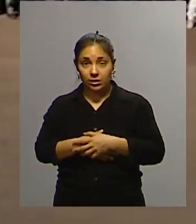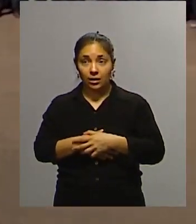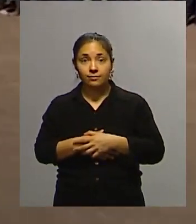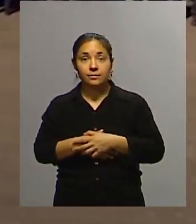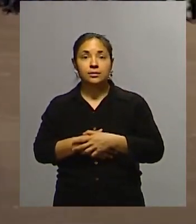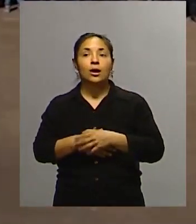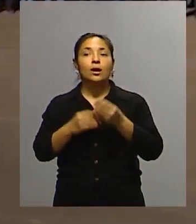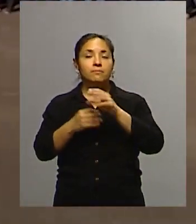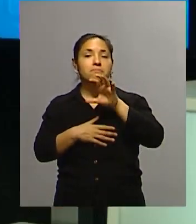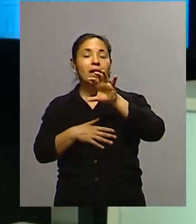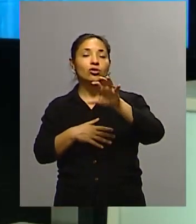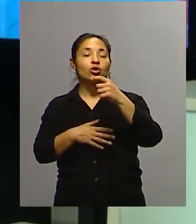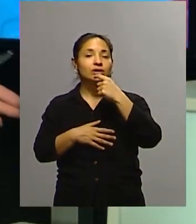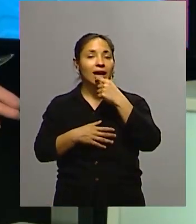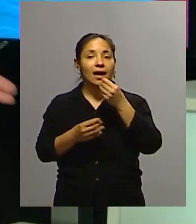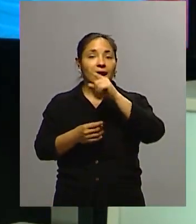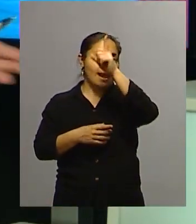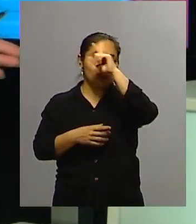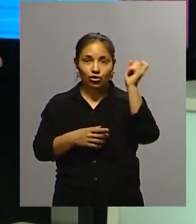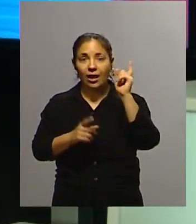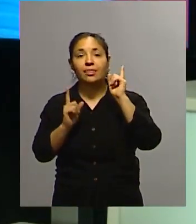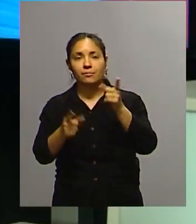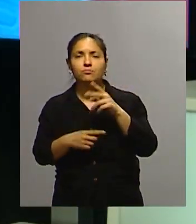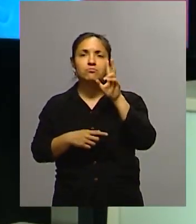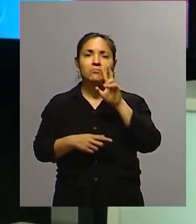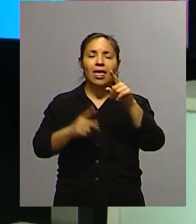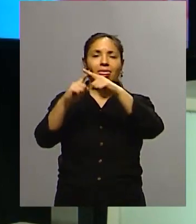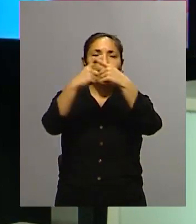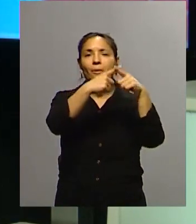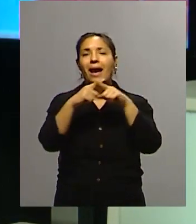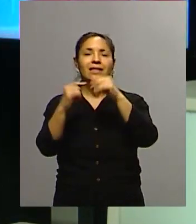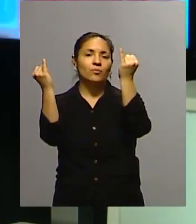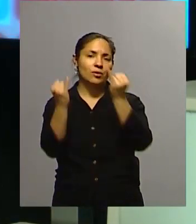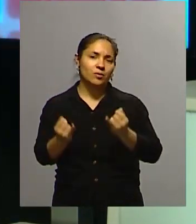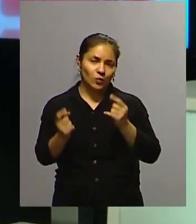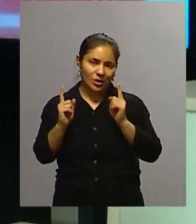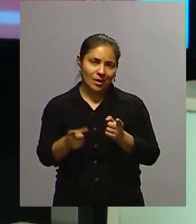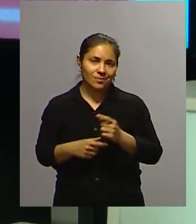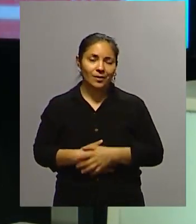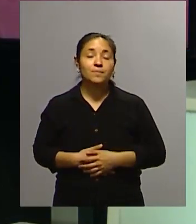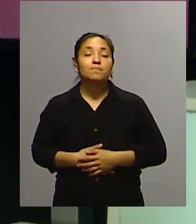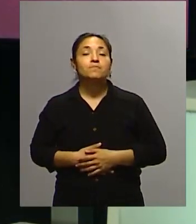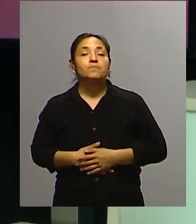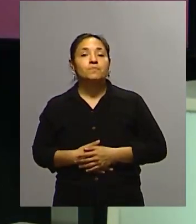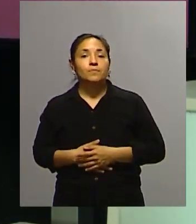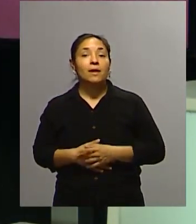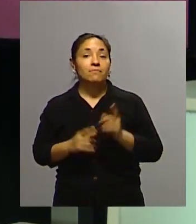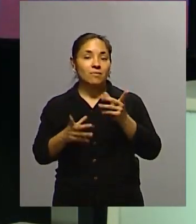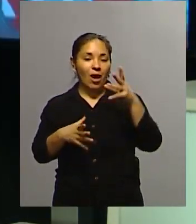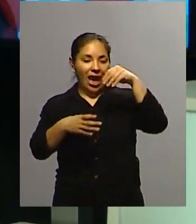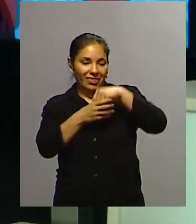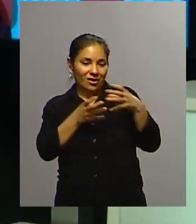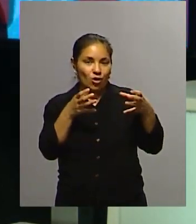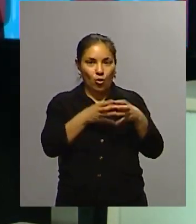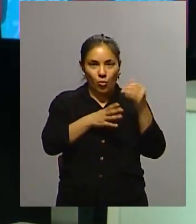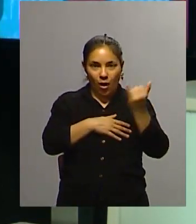pasando en la provincia de Mendoza, a nivel nacional. En estos días hemos visto el tema del debate por el presupuesto y se hablaba mucho de esas internas que hay, no